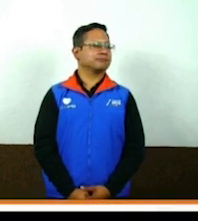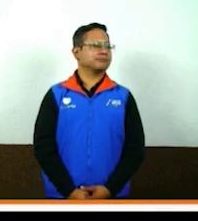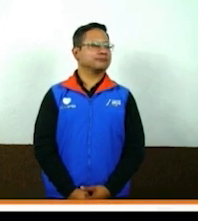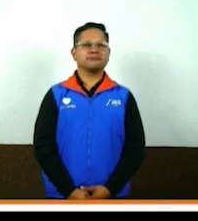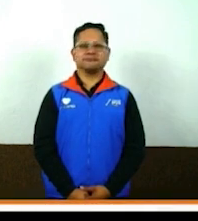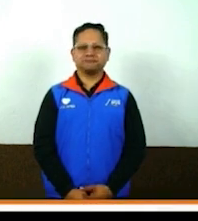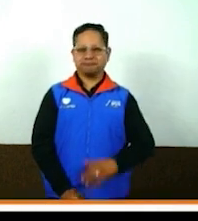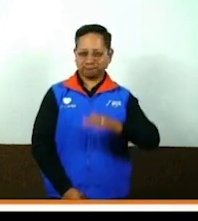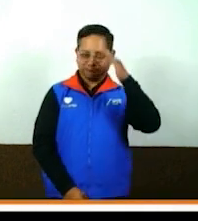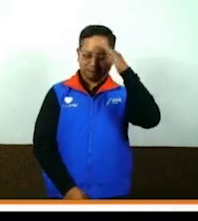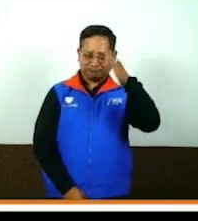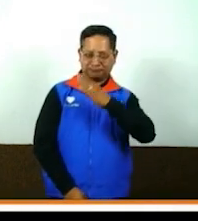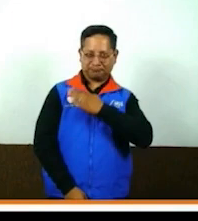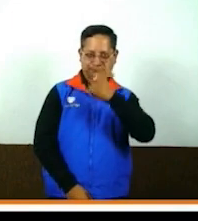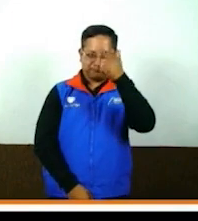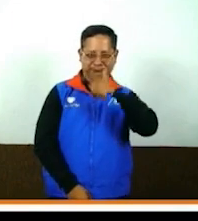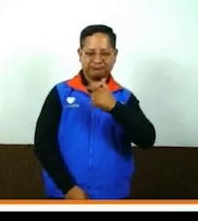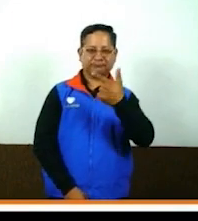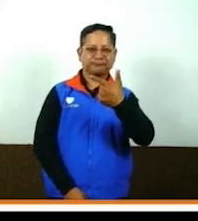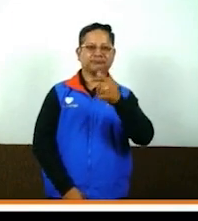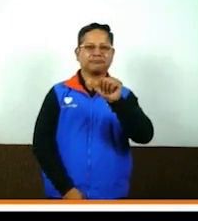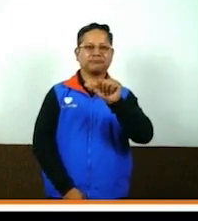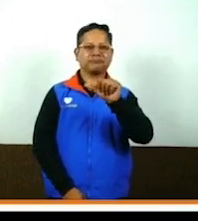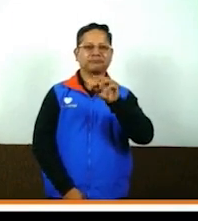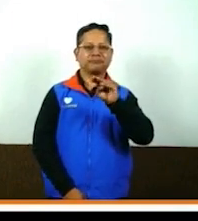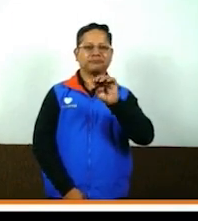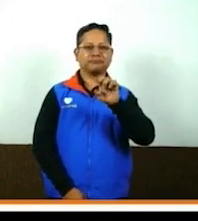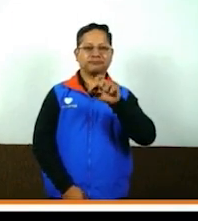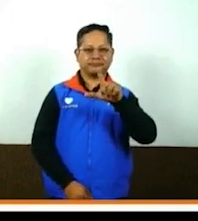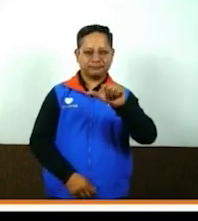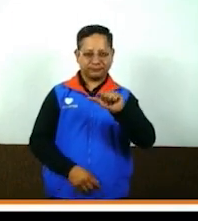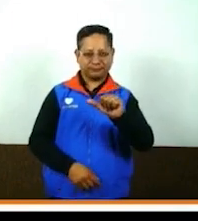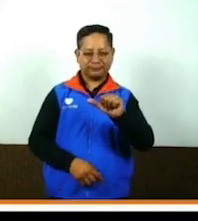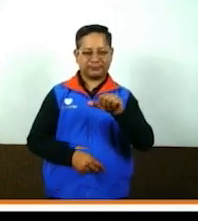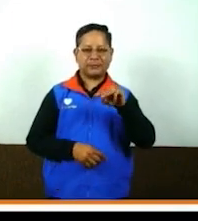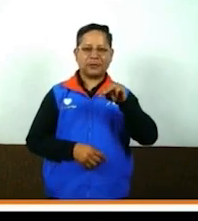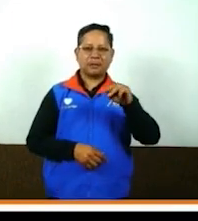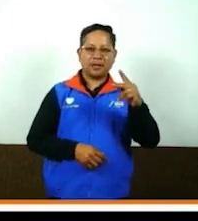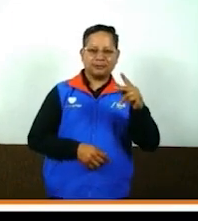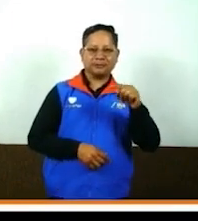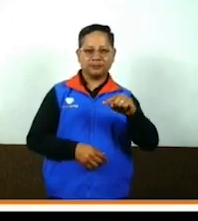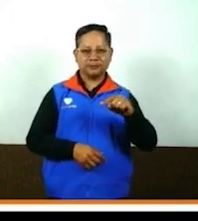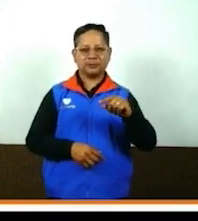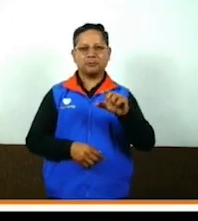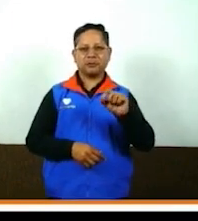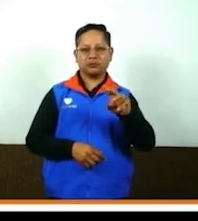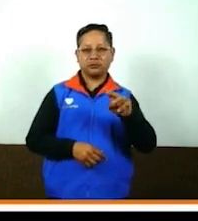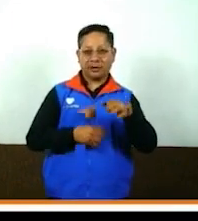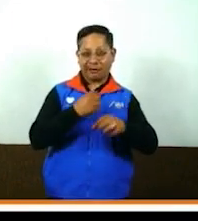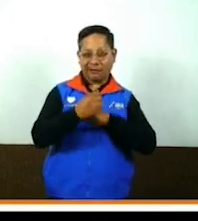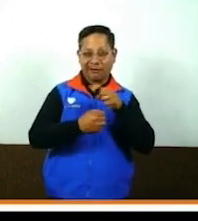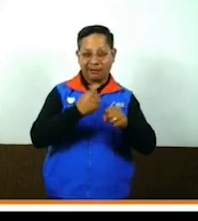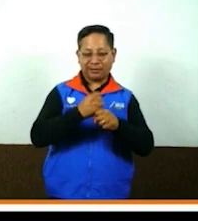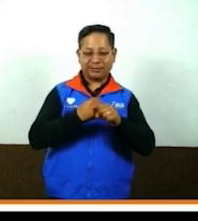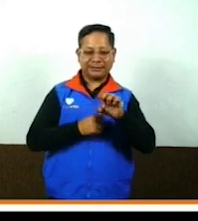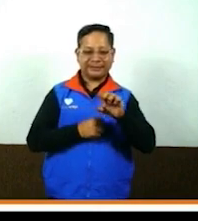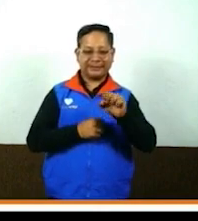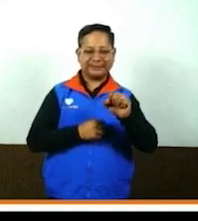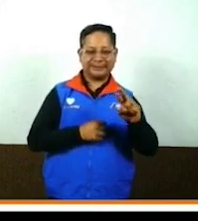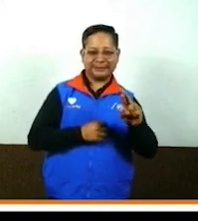Hola, buenas noches. Gabriela Medina. Eidar Vázquez, de Manpower Group, 21 años siendo socialmente responsables.